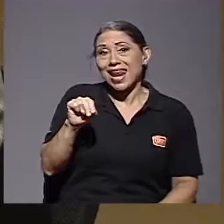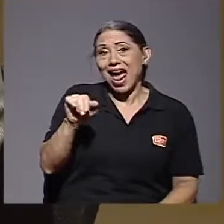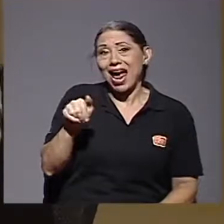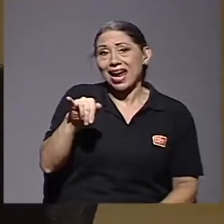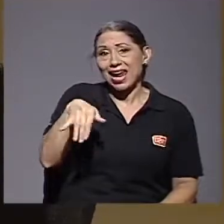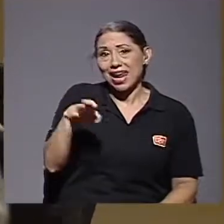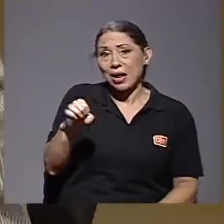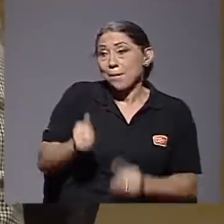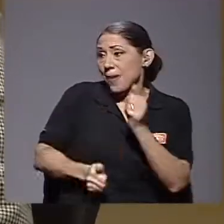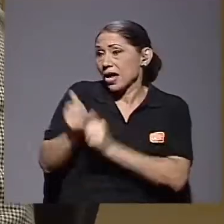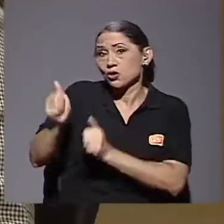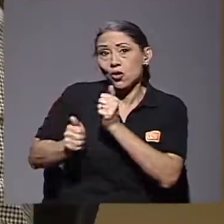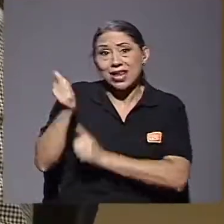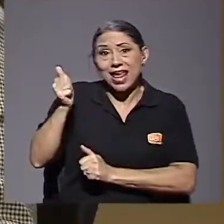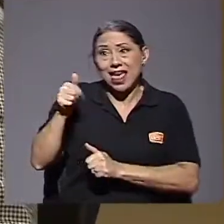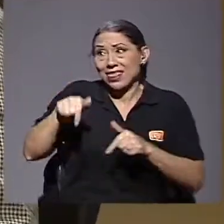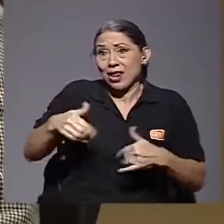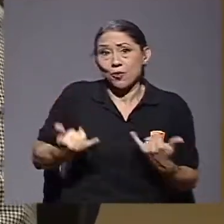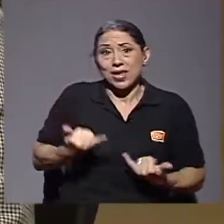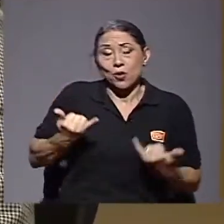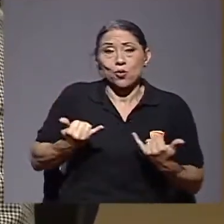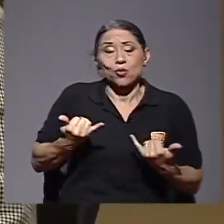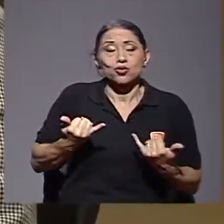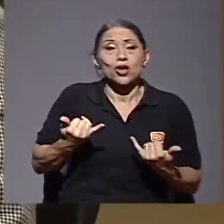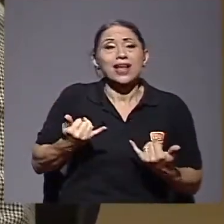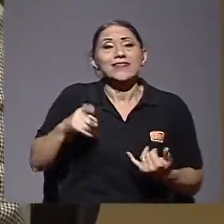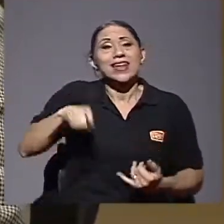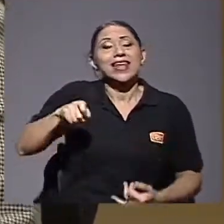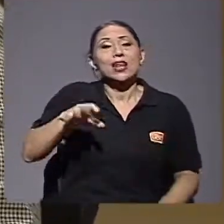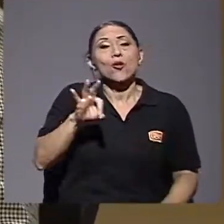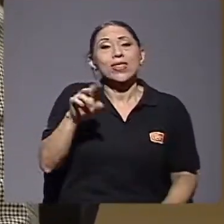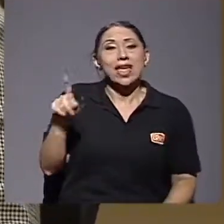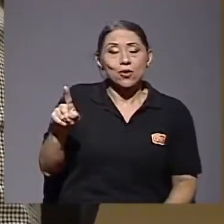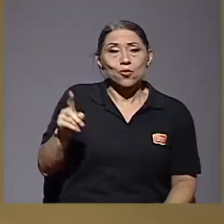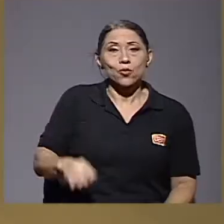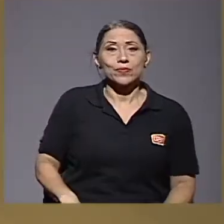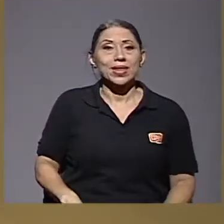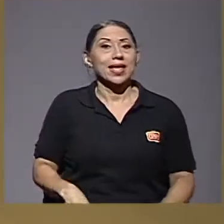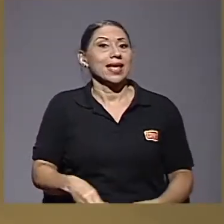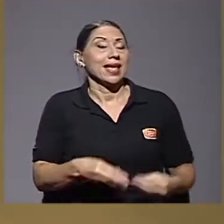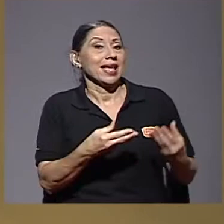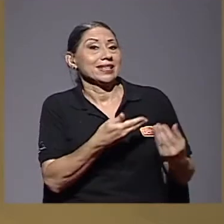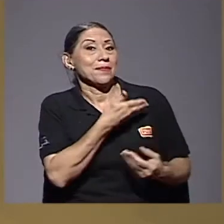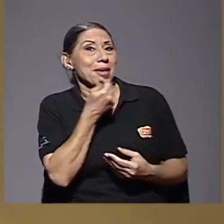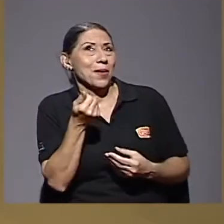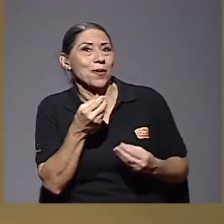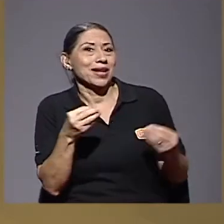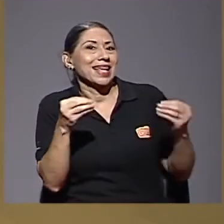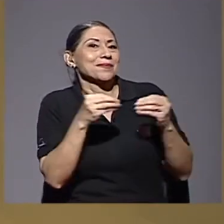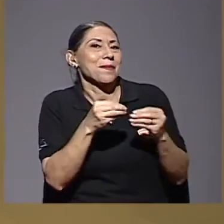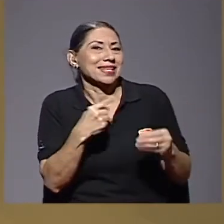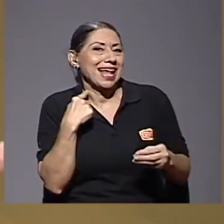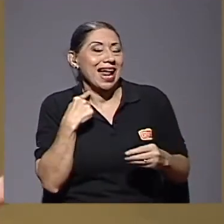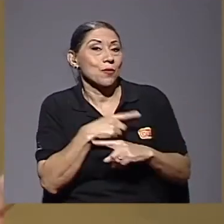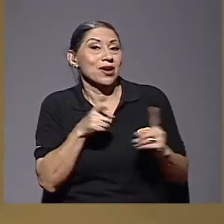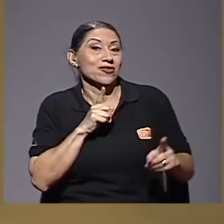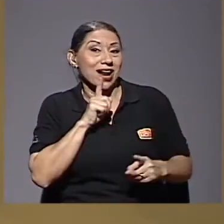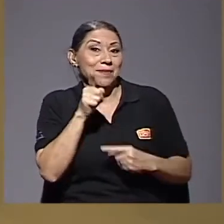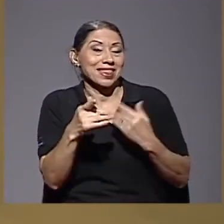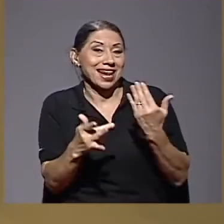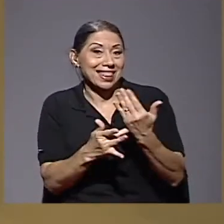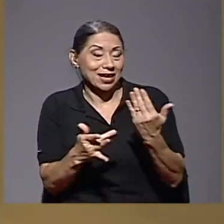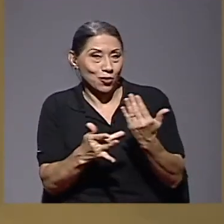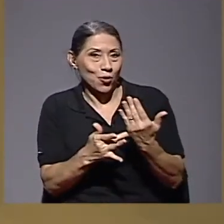día requieren 91, que es la calidad de gasolina regular. Es mejor calidad porque es más caro, ¿verdad? Pero en realidad la tecnología es la que